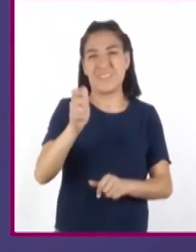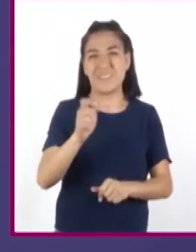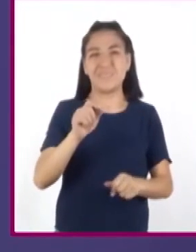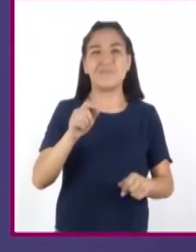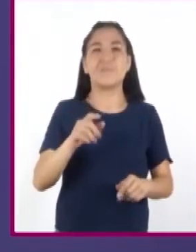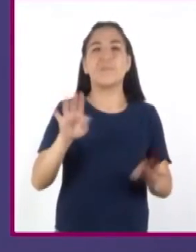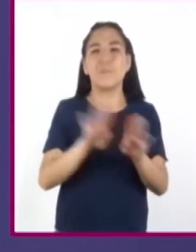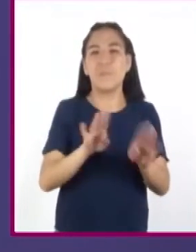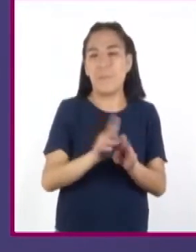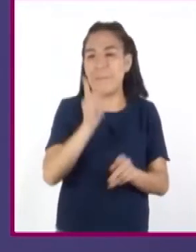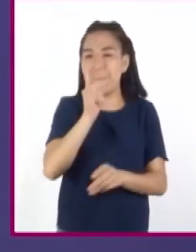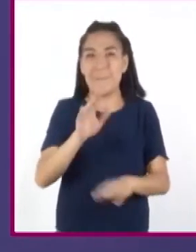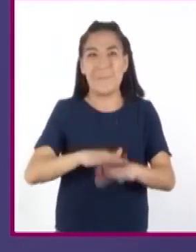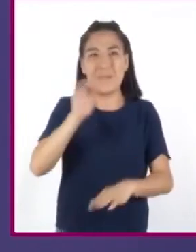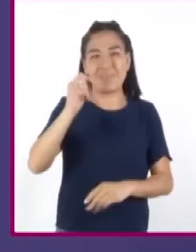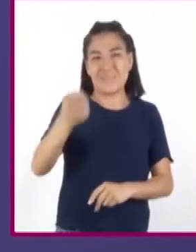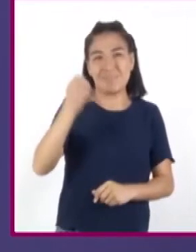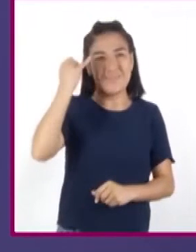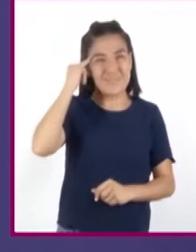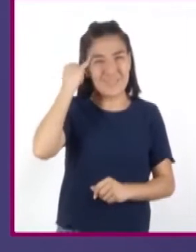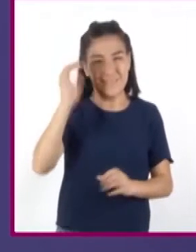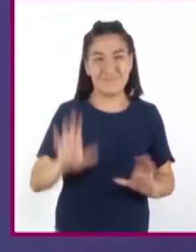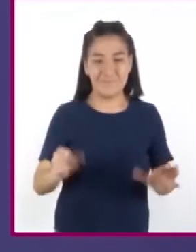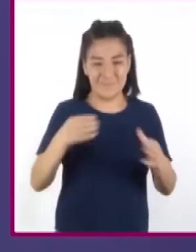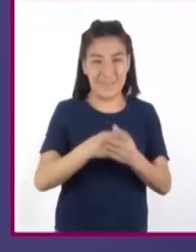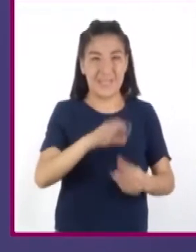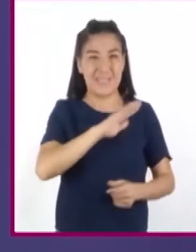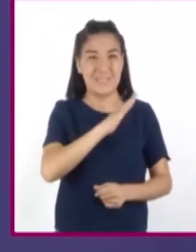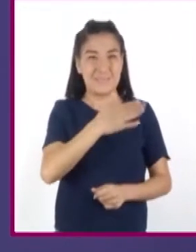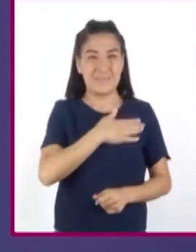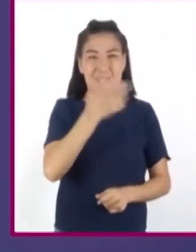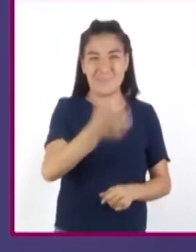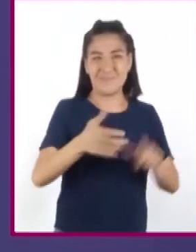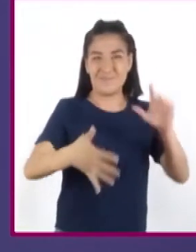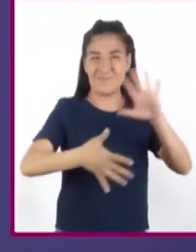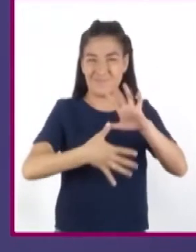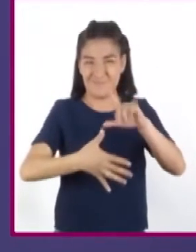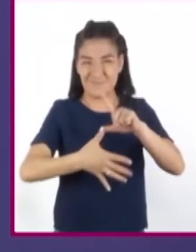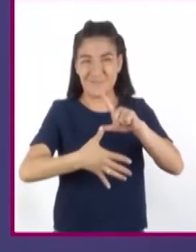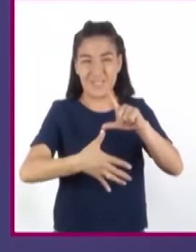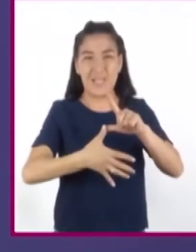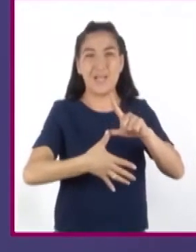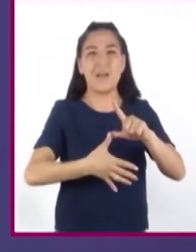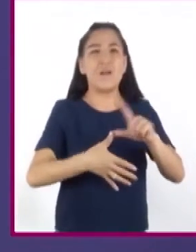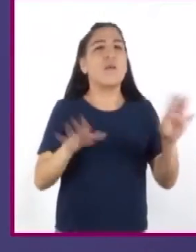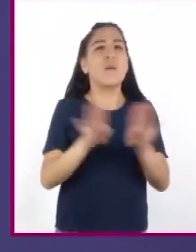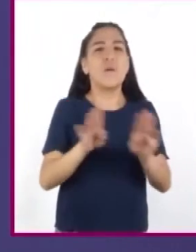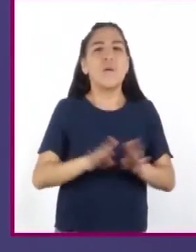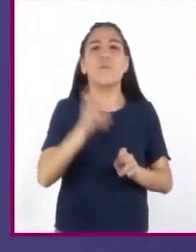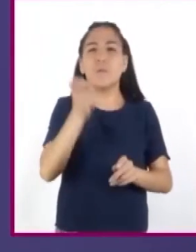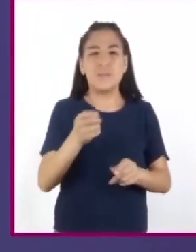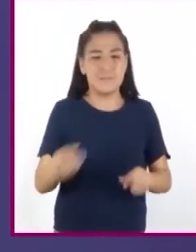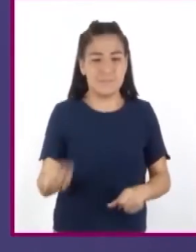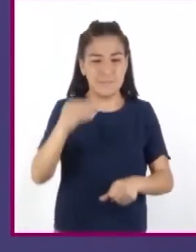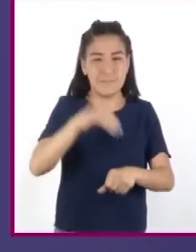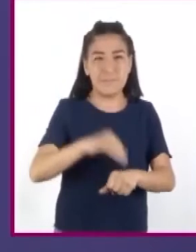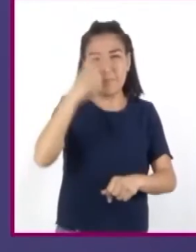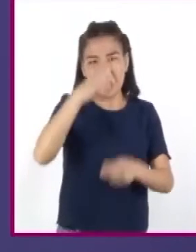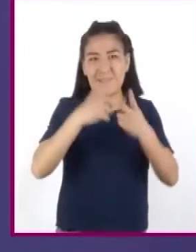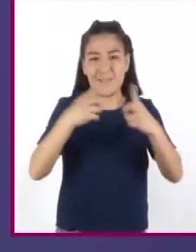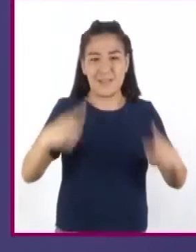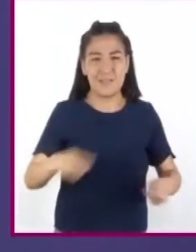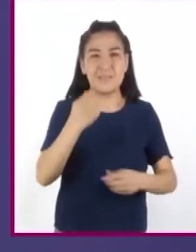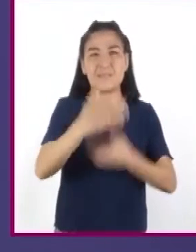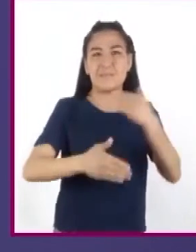las culturas indígenas en la conformación del español en América Latina y en cómo influyen en el desarrollo de la